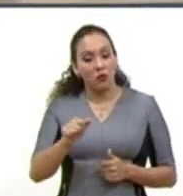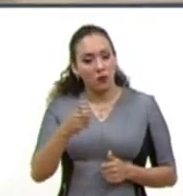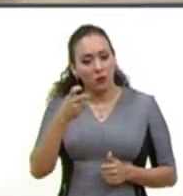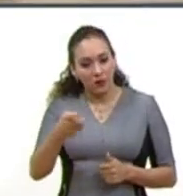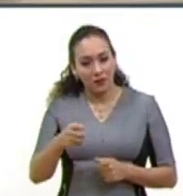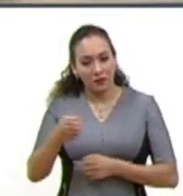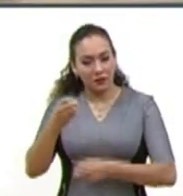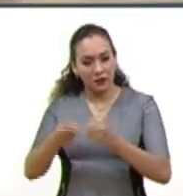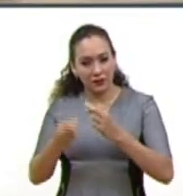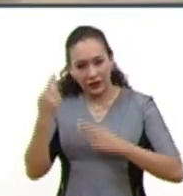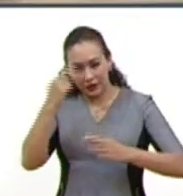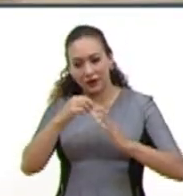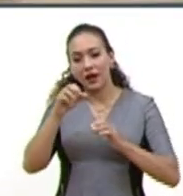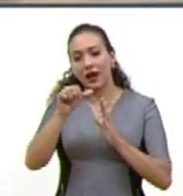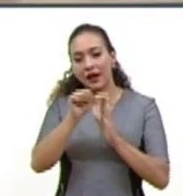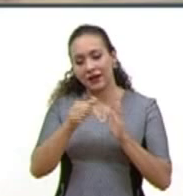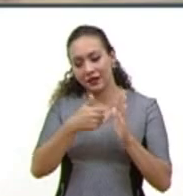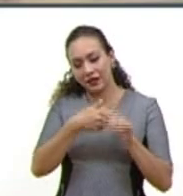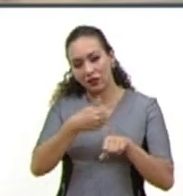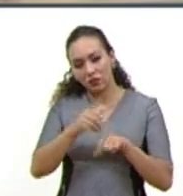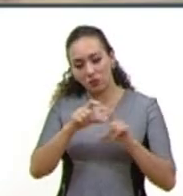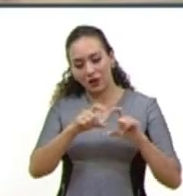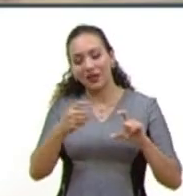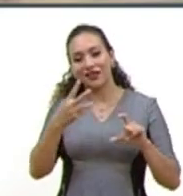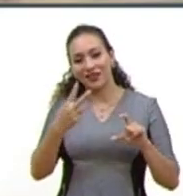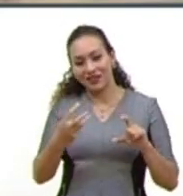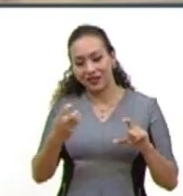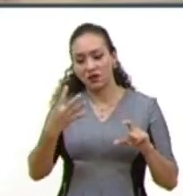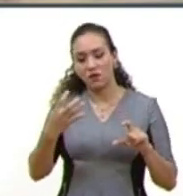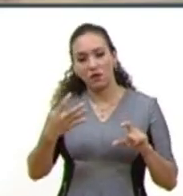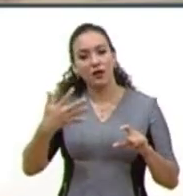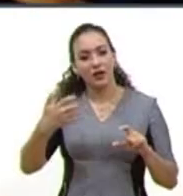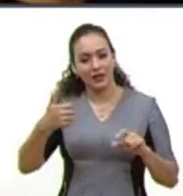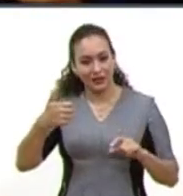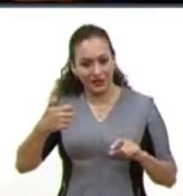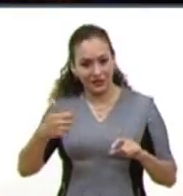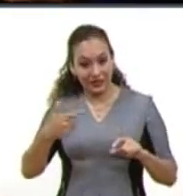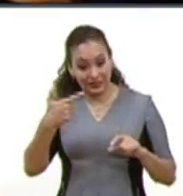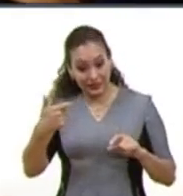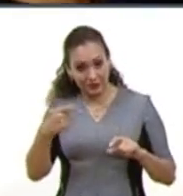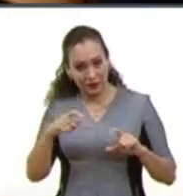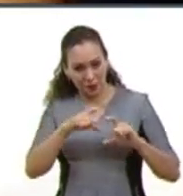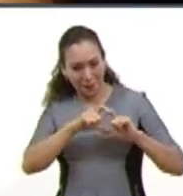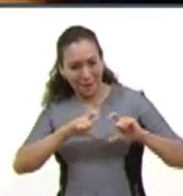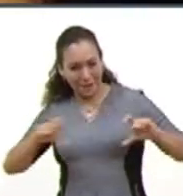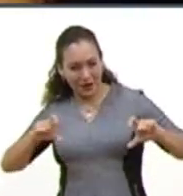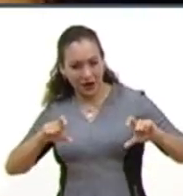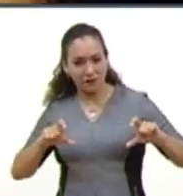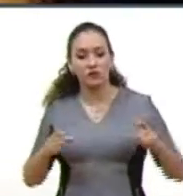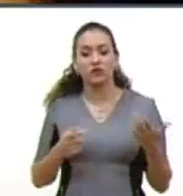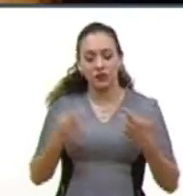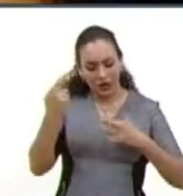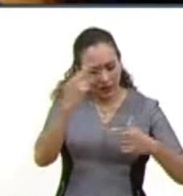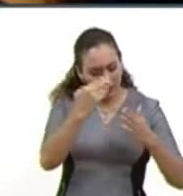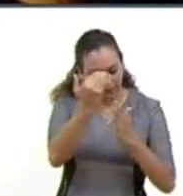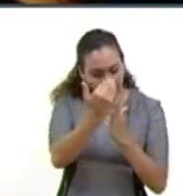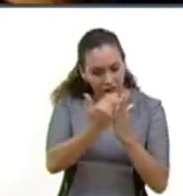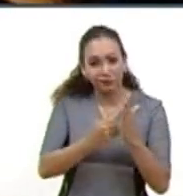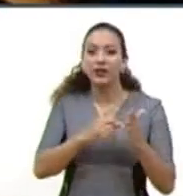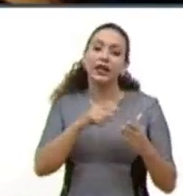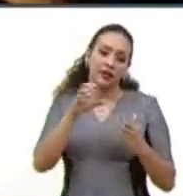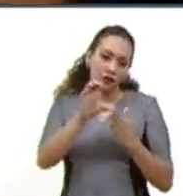los párrafos 3º, 4º, 5º, 6º y 7º por estar vinculados con los párrafos declarados